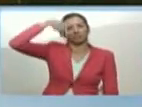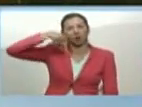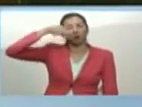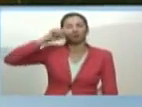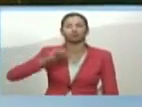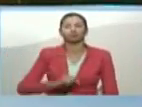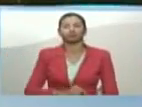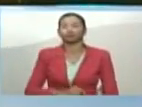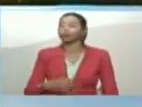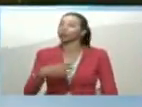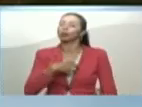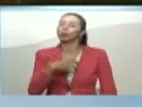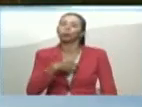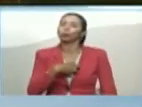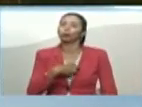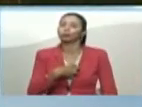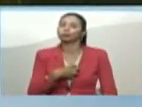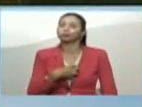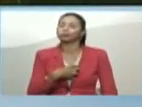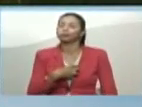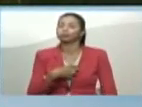No pudieron completar